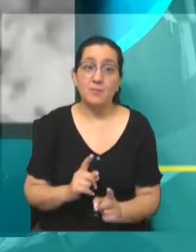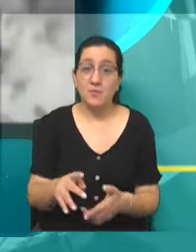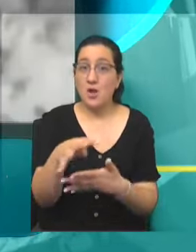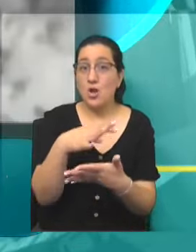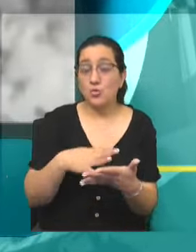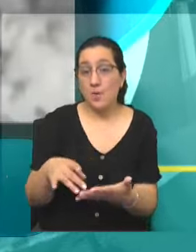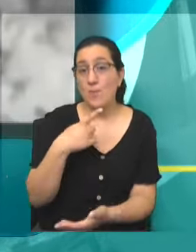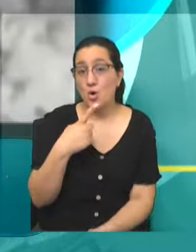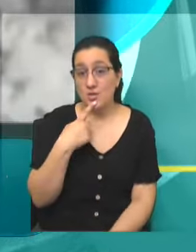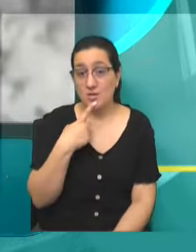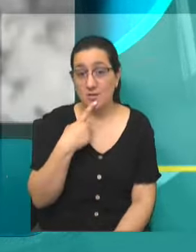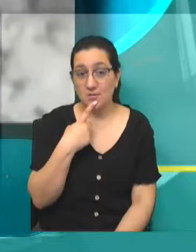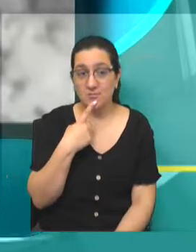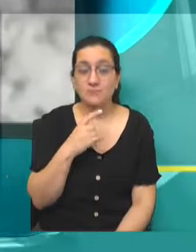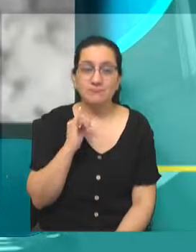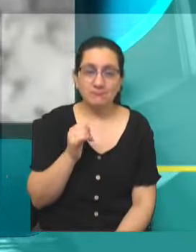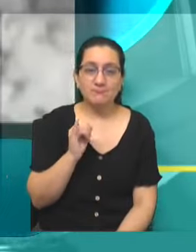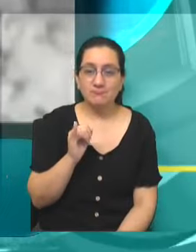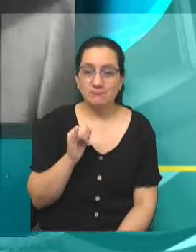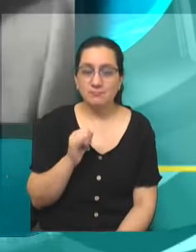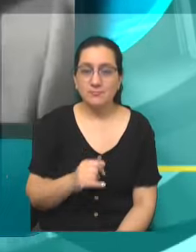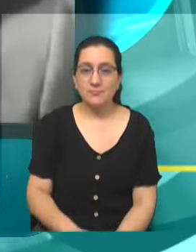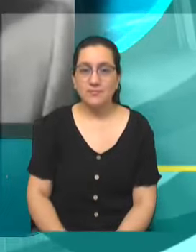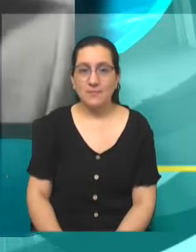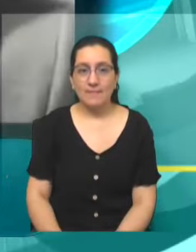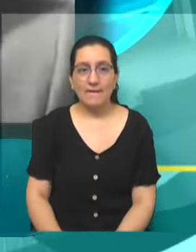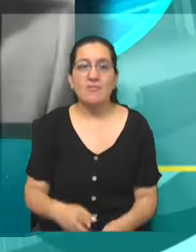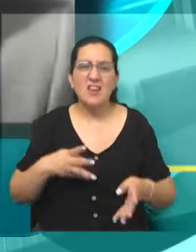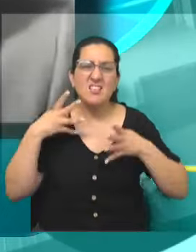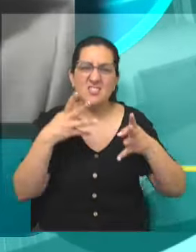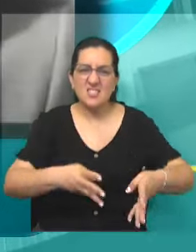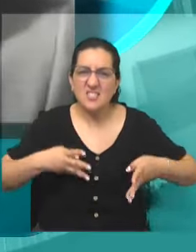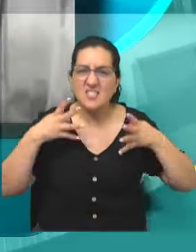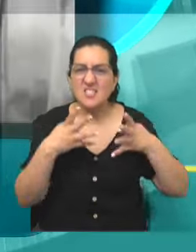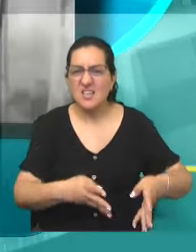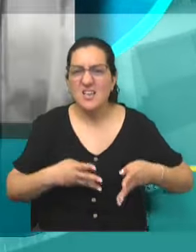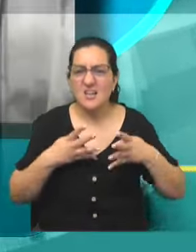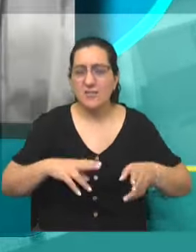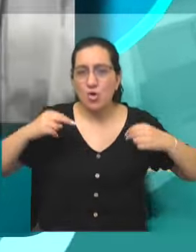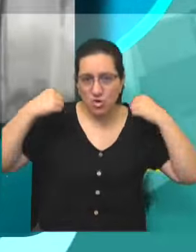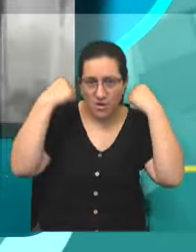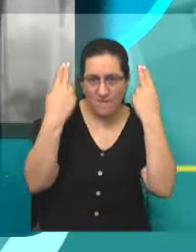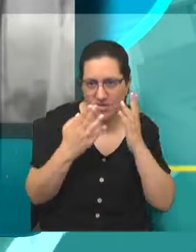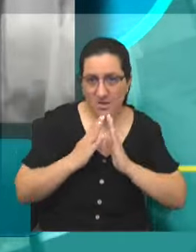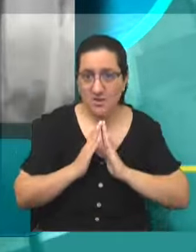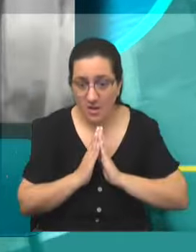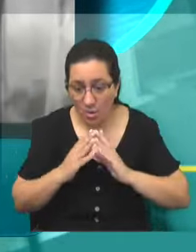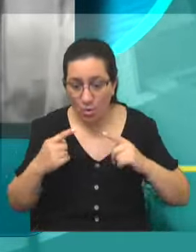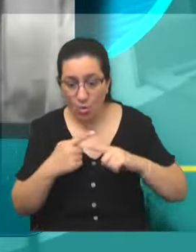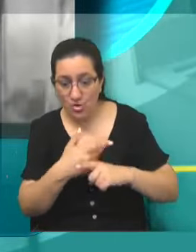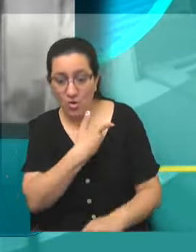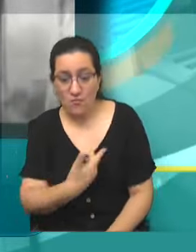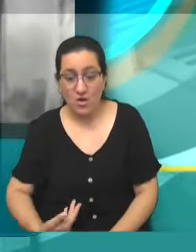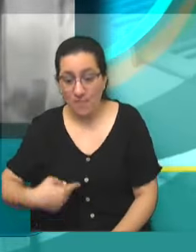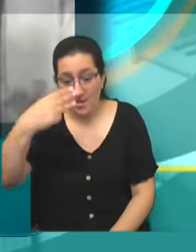Claro. Porque fue en el contexto de. Eso sí se ve. Sí, de las guerras cristeras, que eran estas guerras, ¿no? Que eran los rebeldes cristianos contra el gobierno